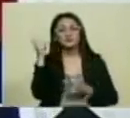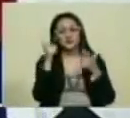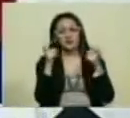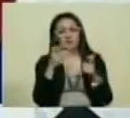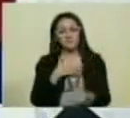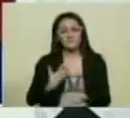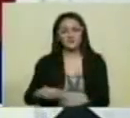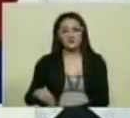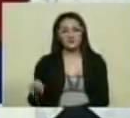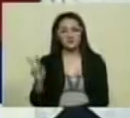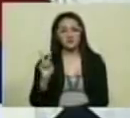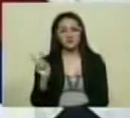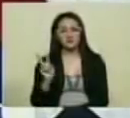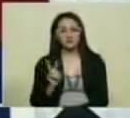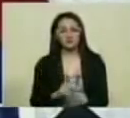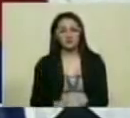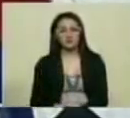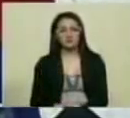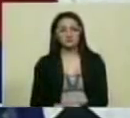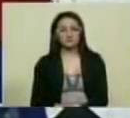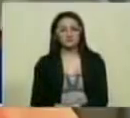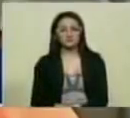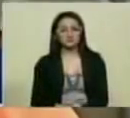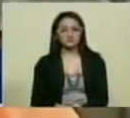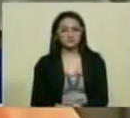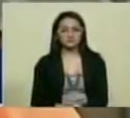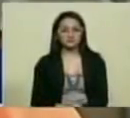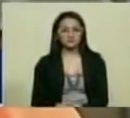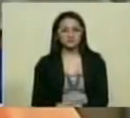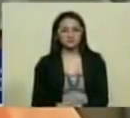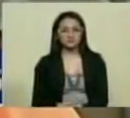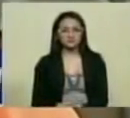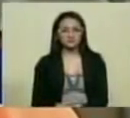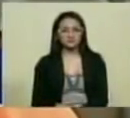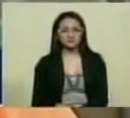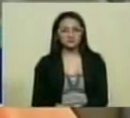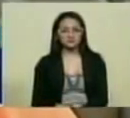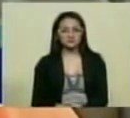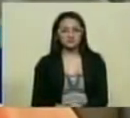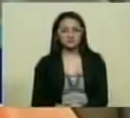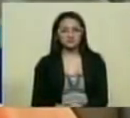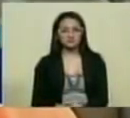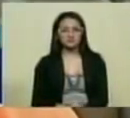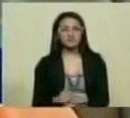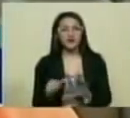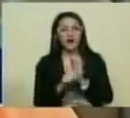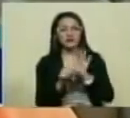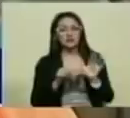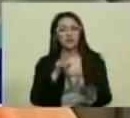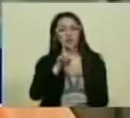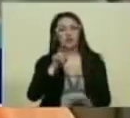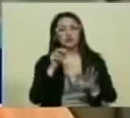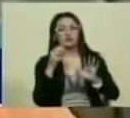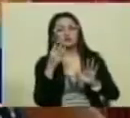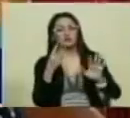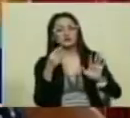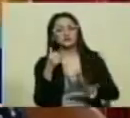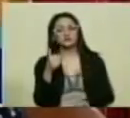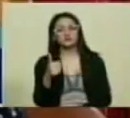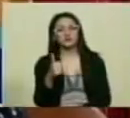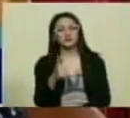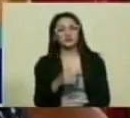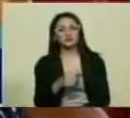República. De conformidad con lo dispuesto en el numeral 24 del artículo 236,